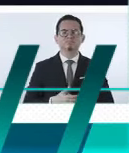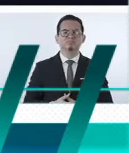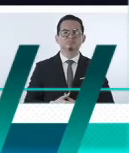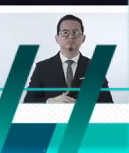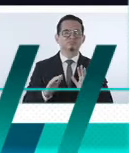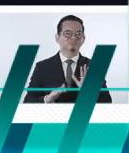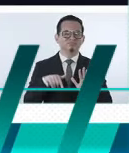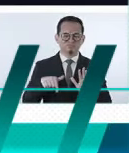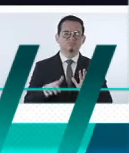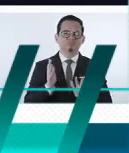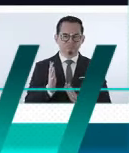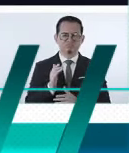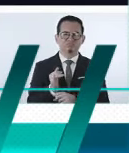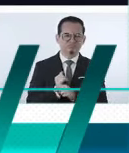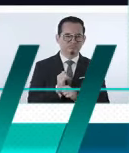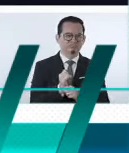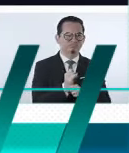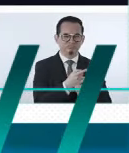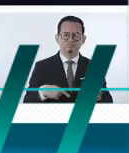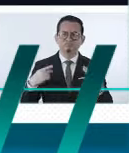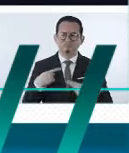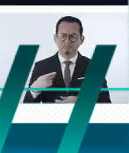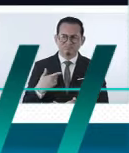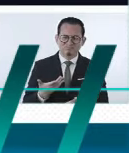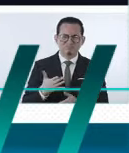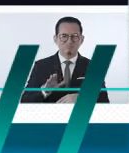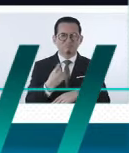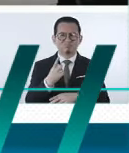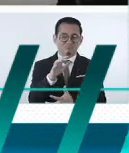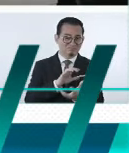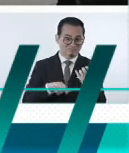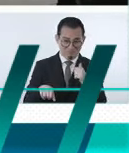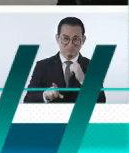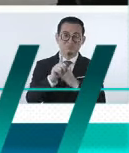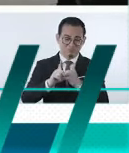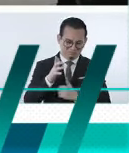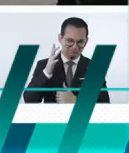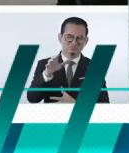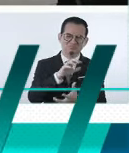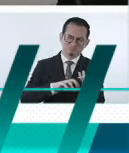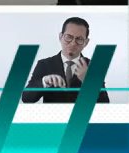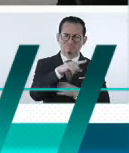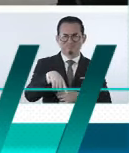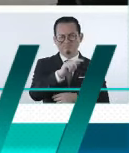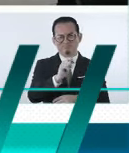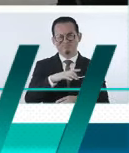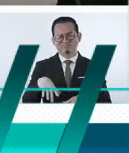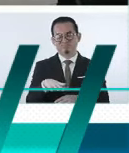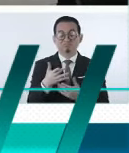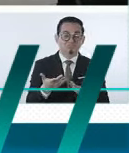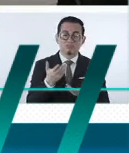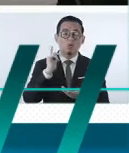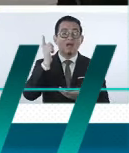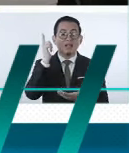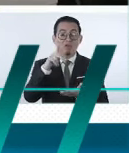y mercancías. Y López lo ha dicho. Entonces, cuando Xóchitl dice que ella no lo hubiera construido, eso es